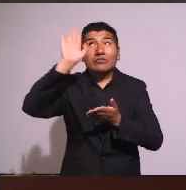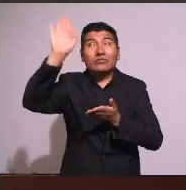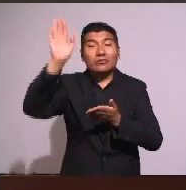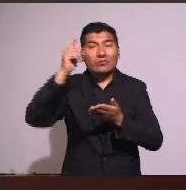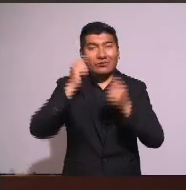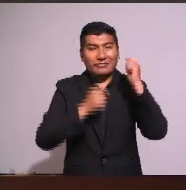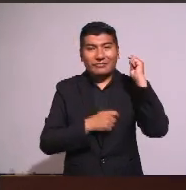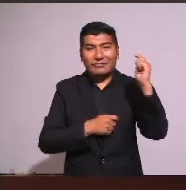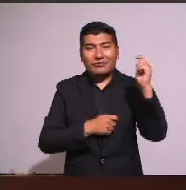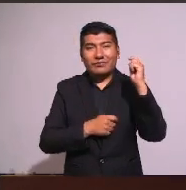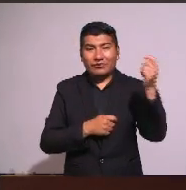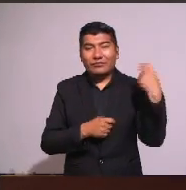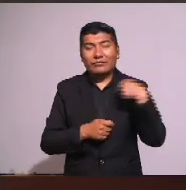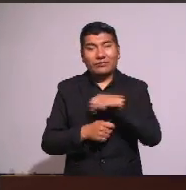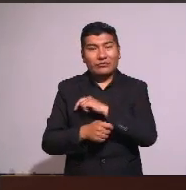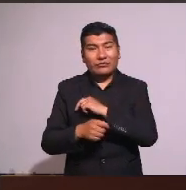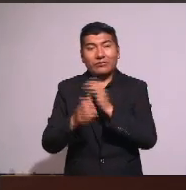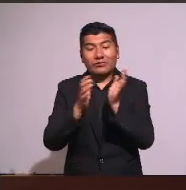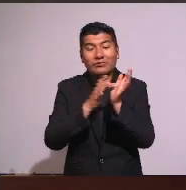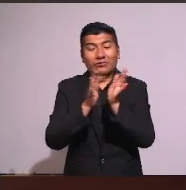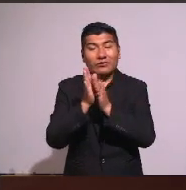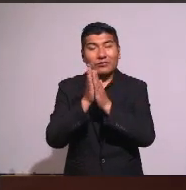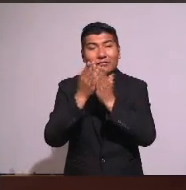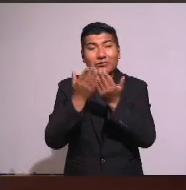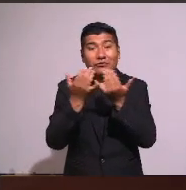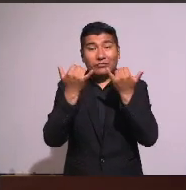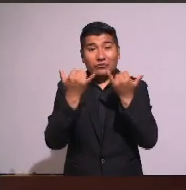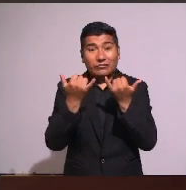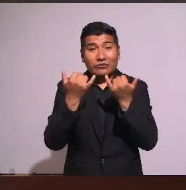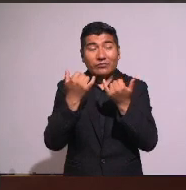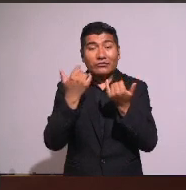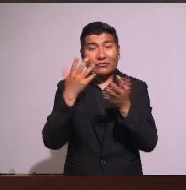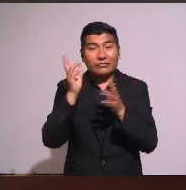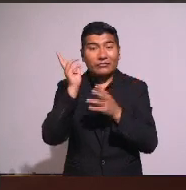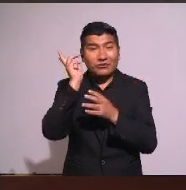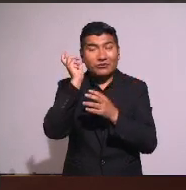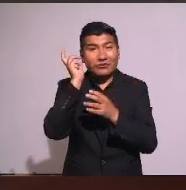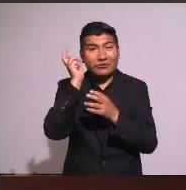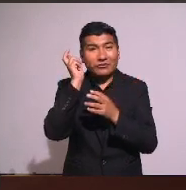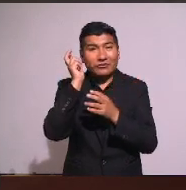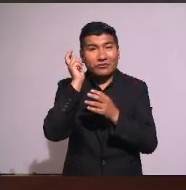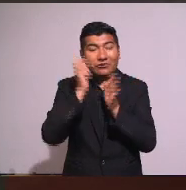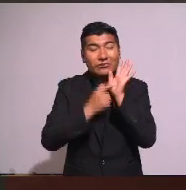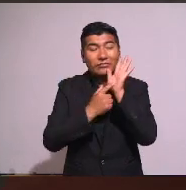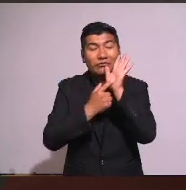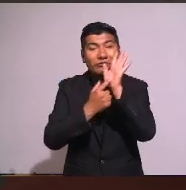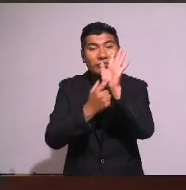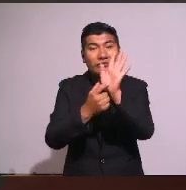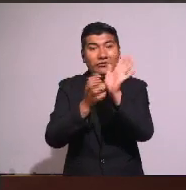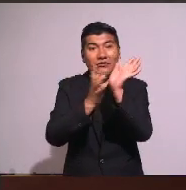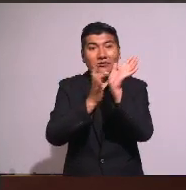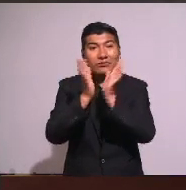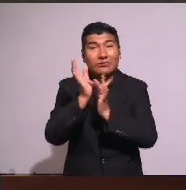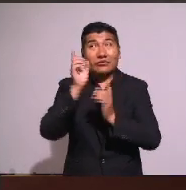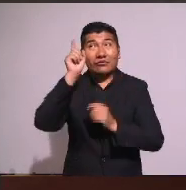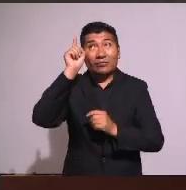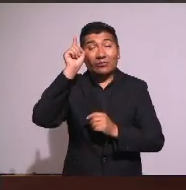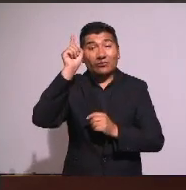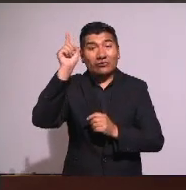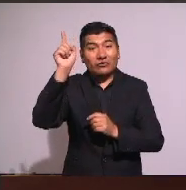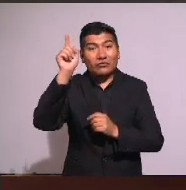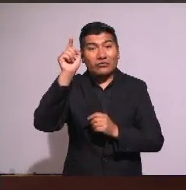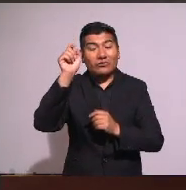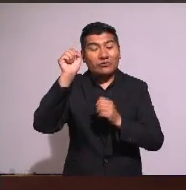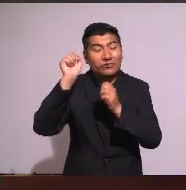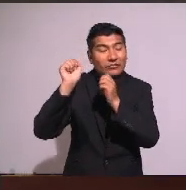testigos. El Evangelio de hoy, que acabamos de escuchar, nos muestra a Jesús que,